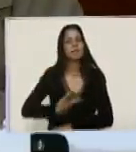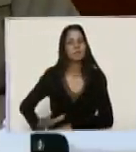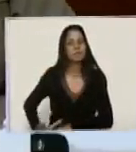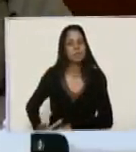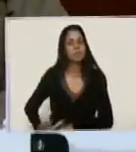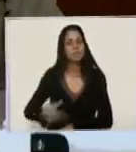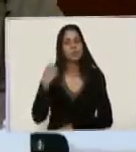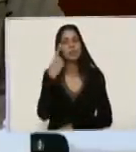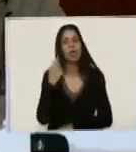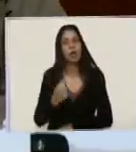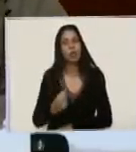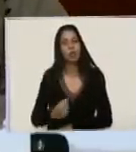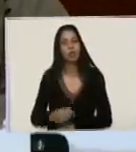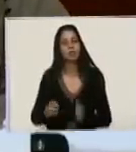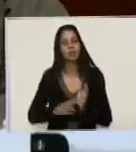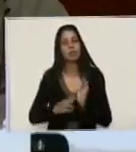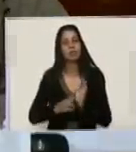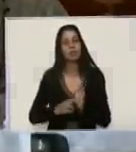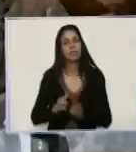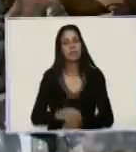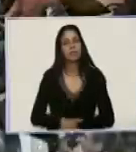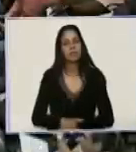seguro, Almagro.